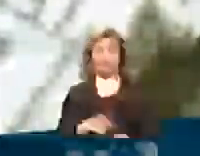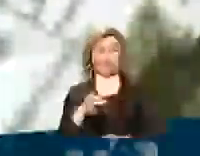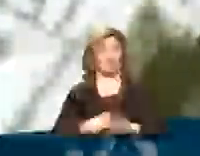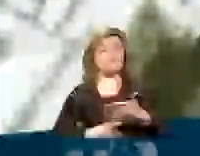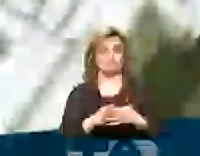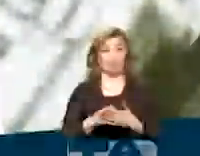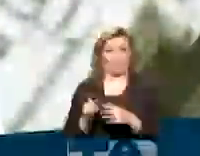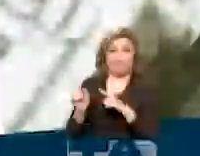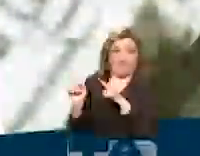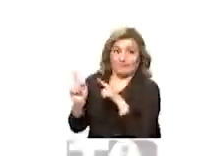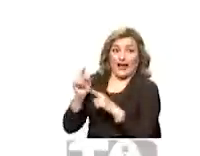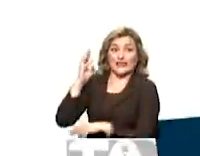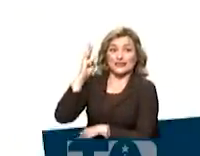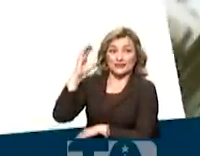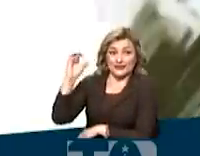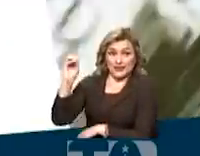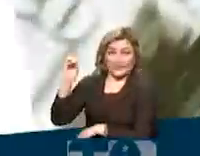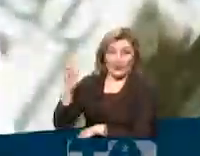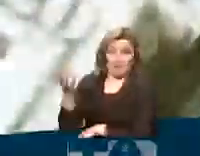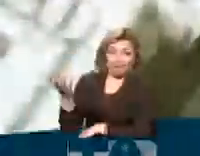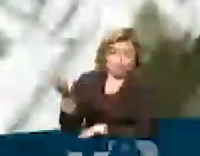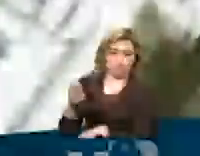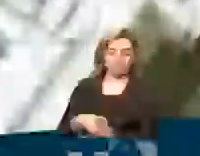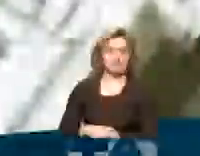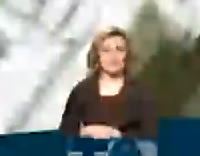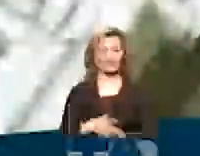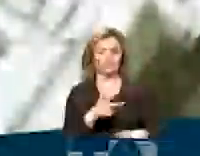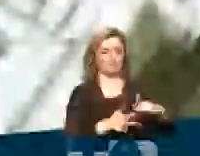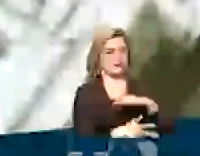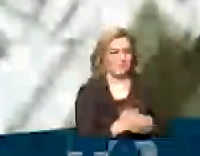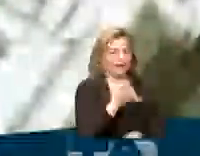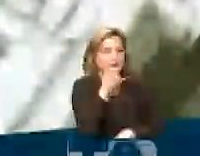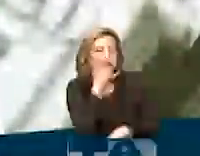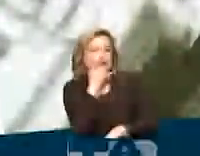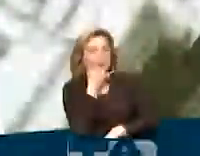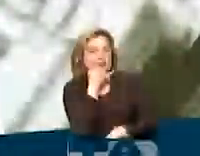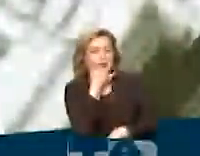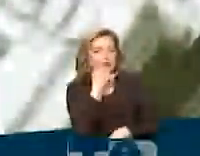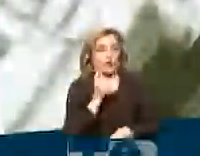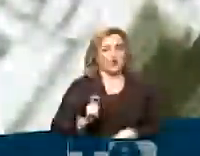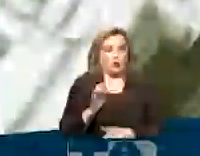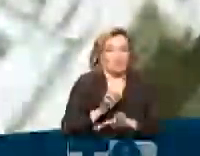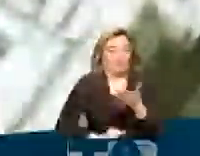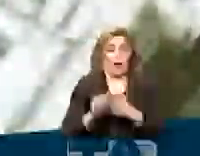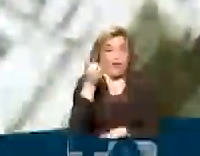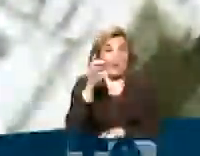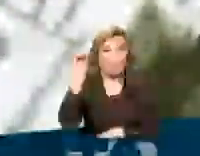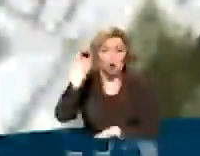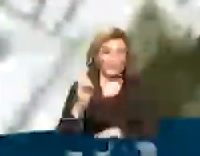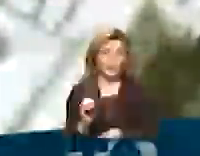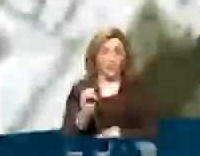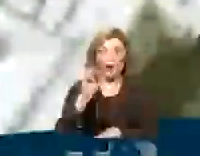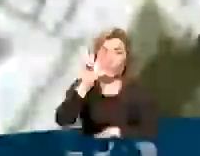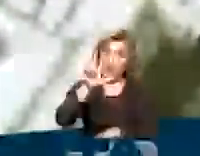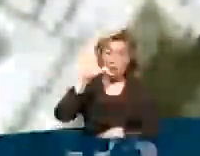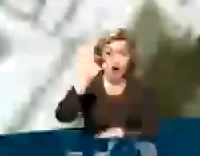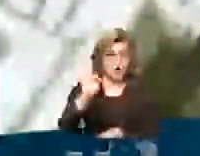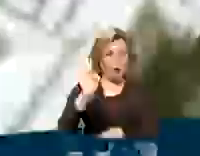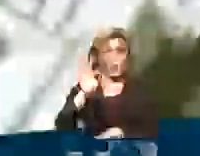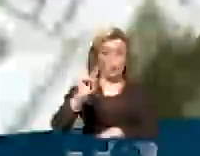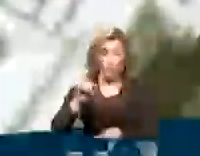es de $60. La sanción por mal estacionado, que es del 10% de un salario básico, pasa de 39,40